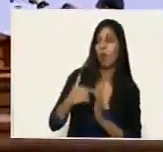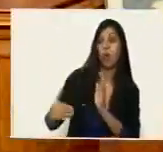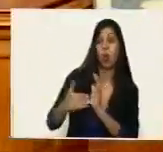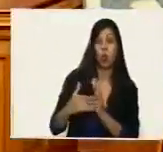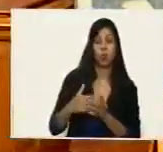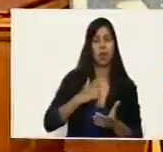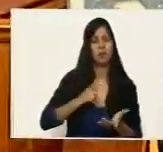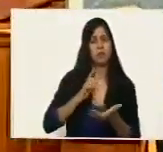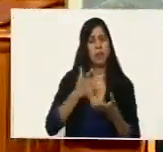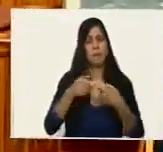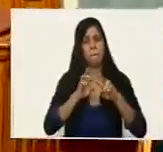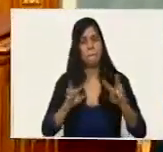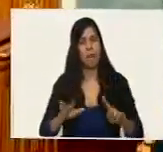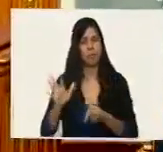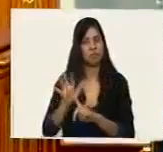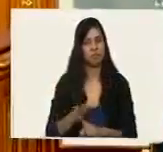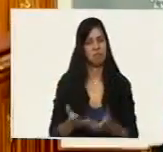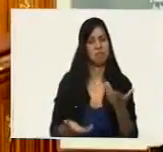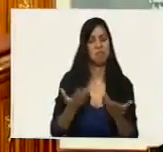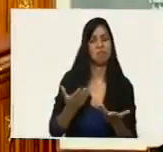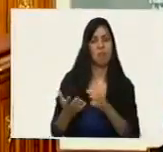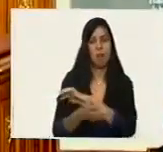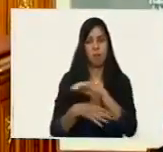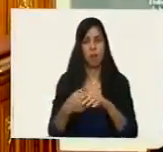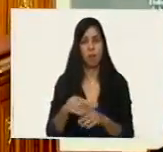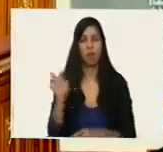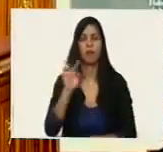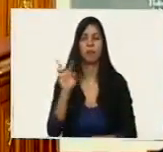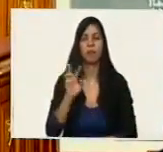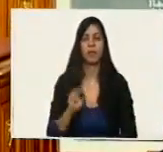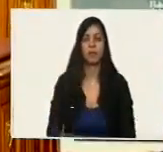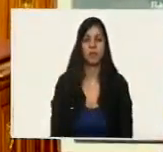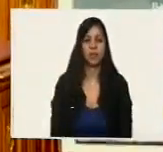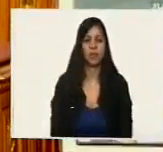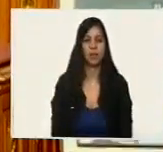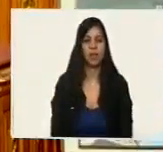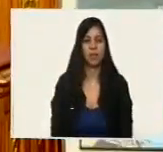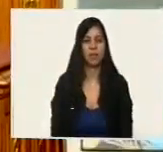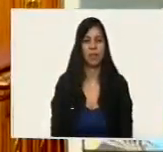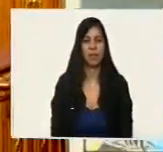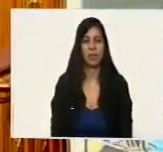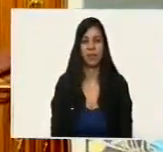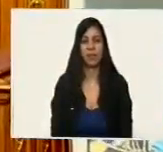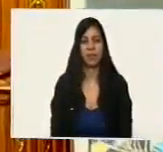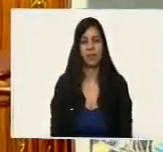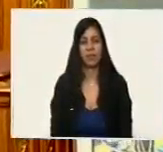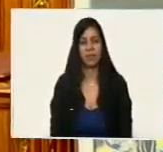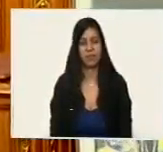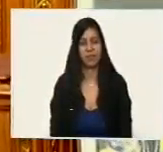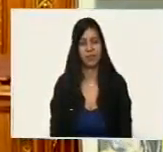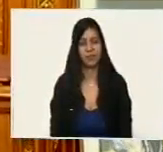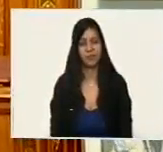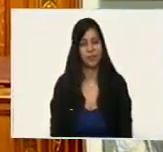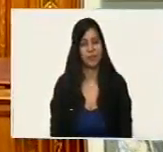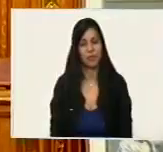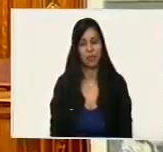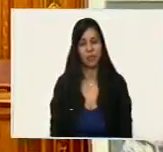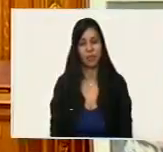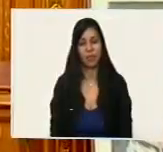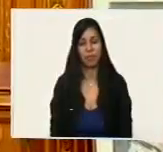la tranquilidad y el diálogo entre los y las venezolanas. Ciudadano presidente, colegas